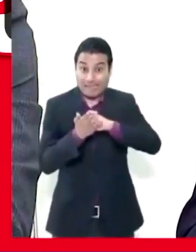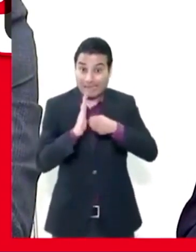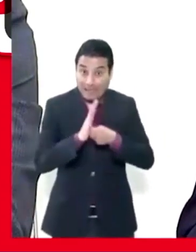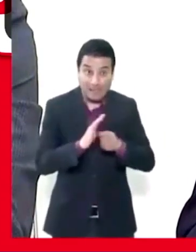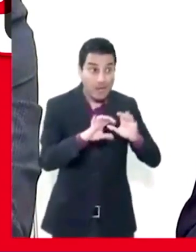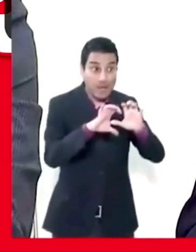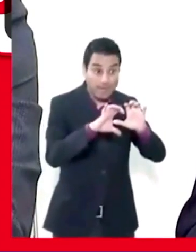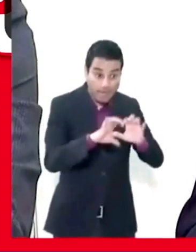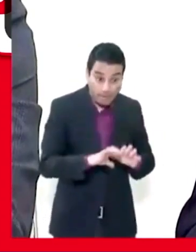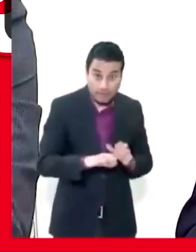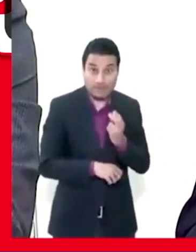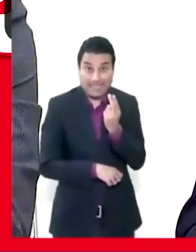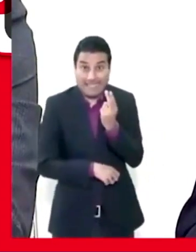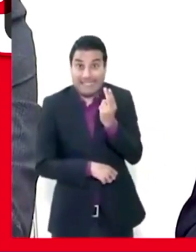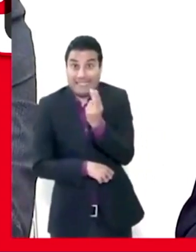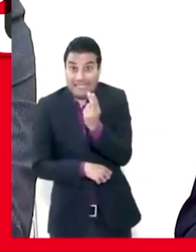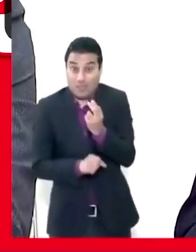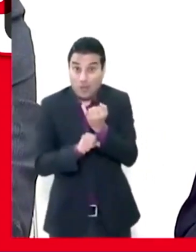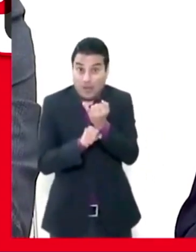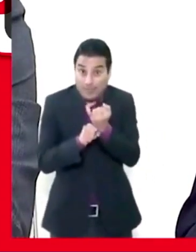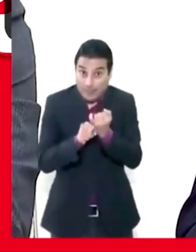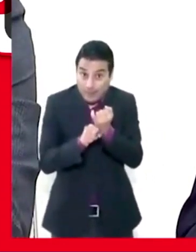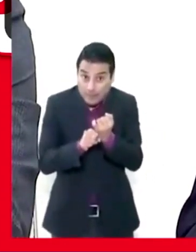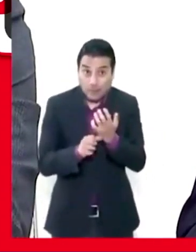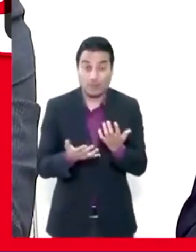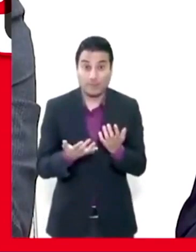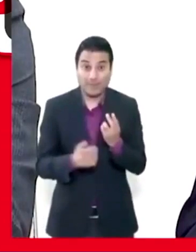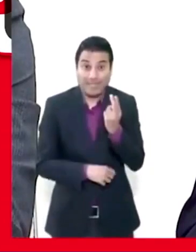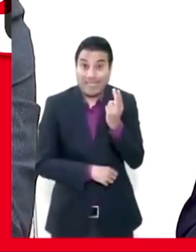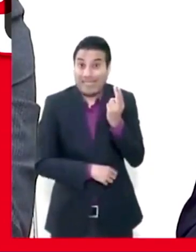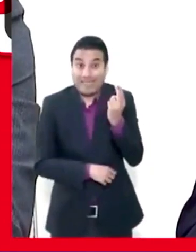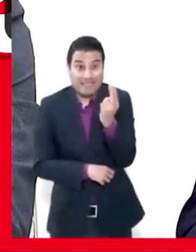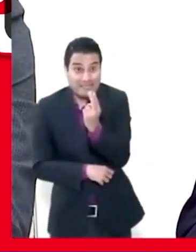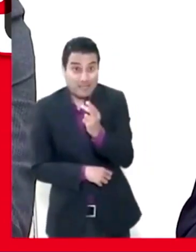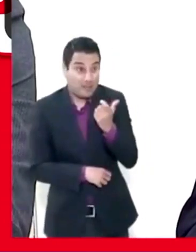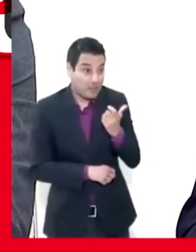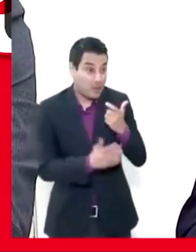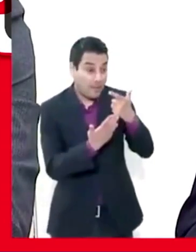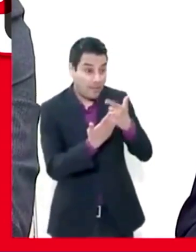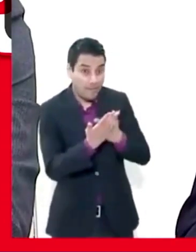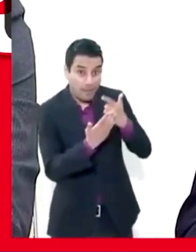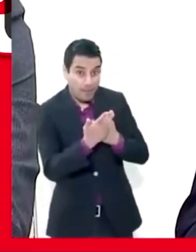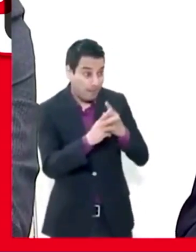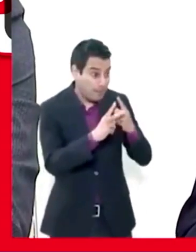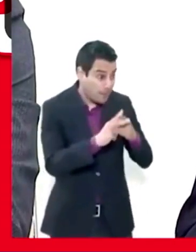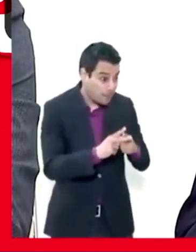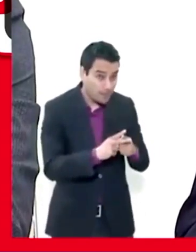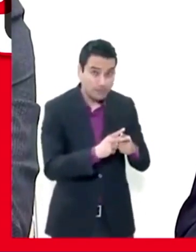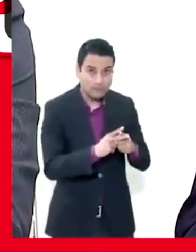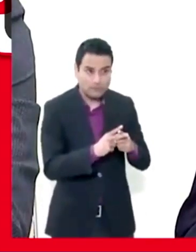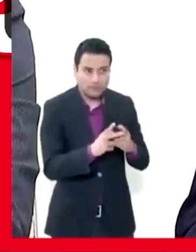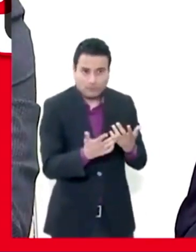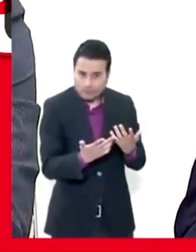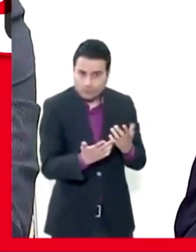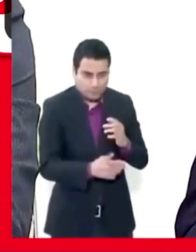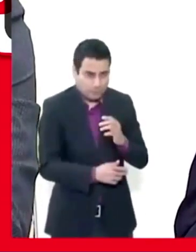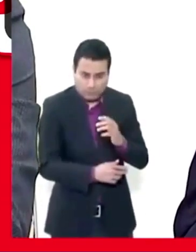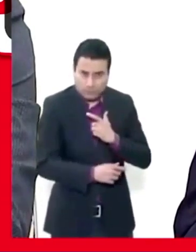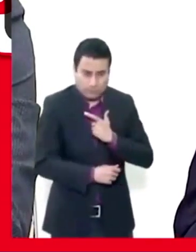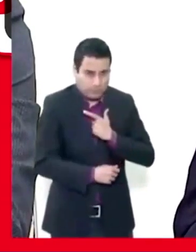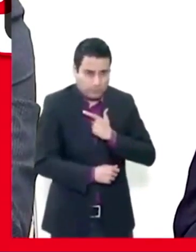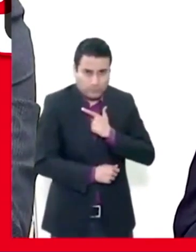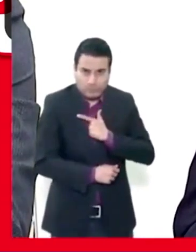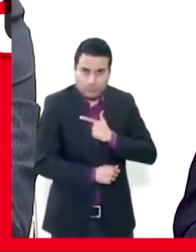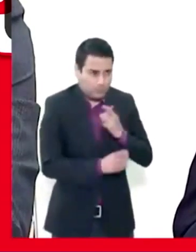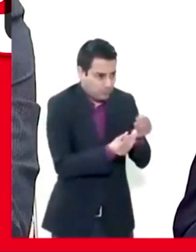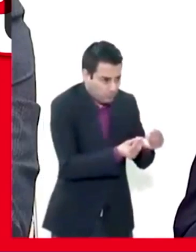diagnósticos que sean necesarios todos los elementos financieros pero sobre todo el análisis de